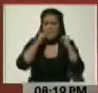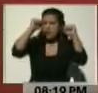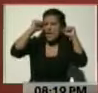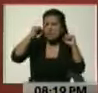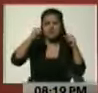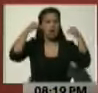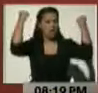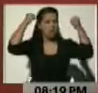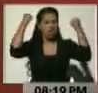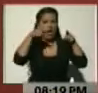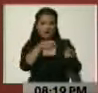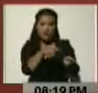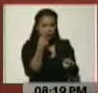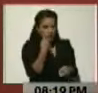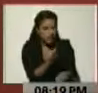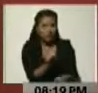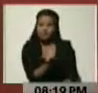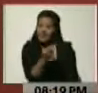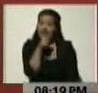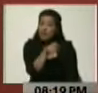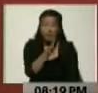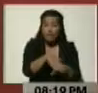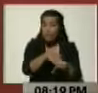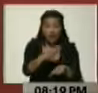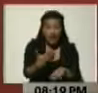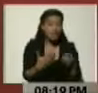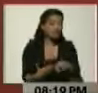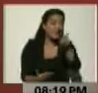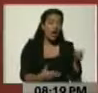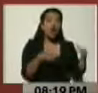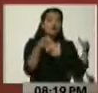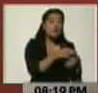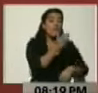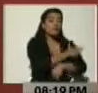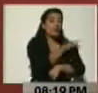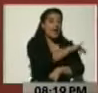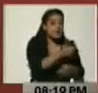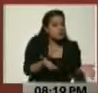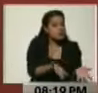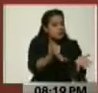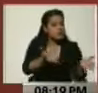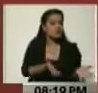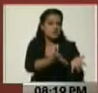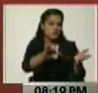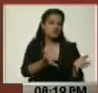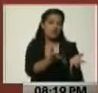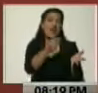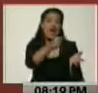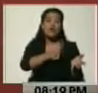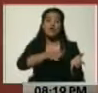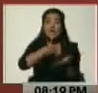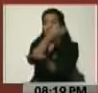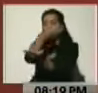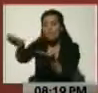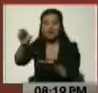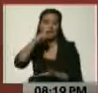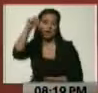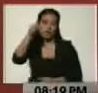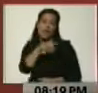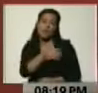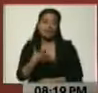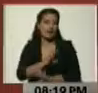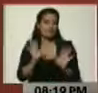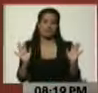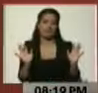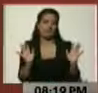los sectores de la oposición venezolana han venido haciendo para salir del compañero Nicolás Maduro de presidente. Eso